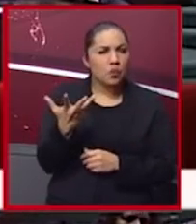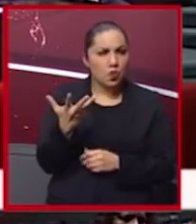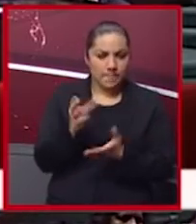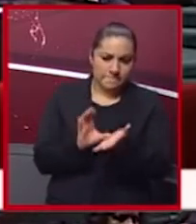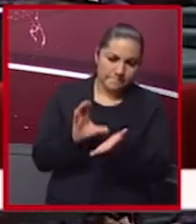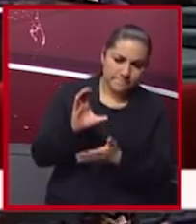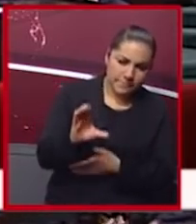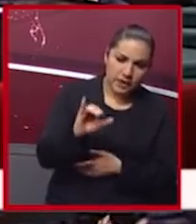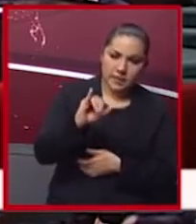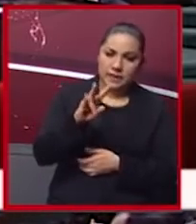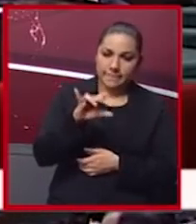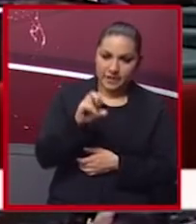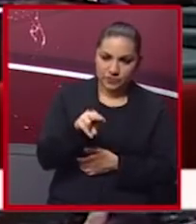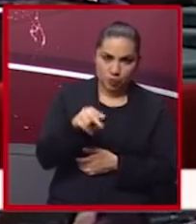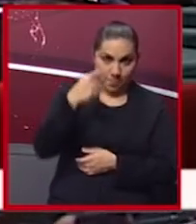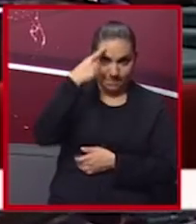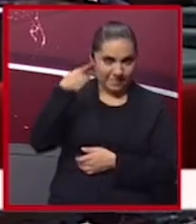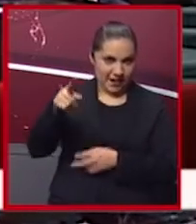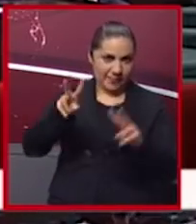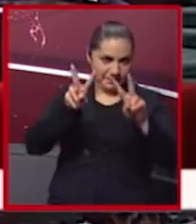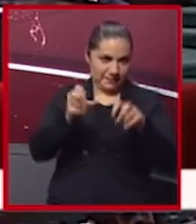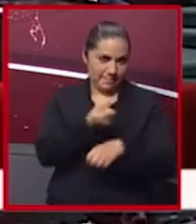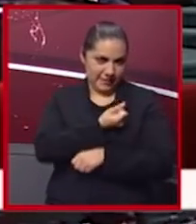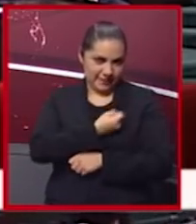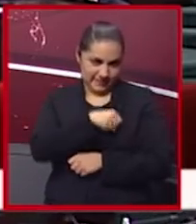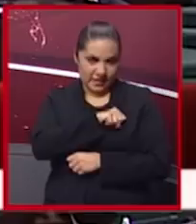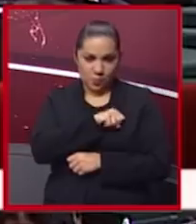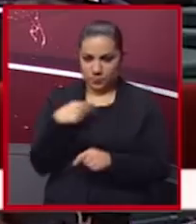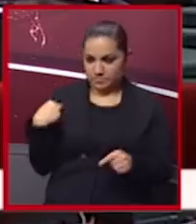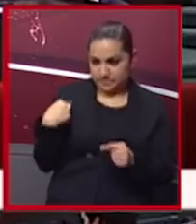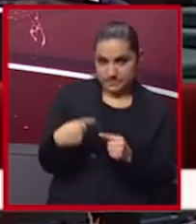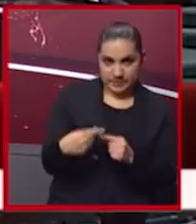inversión que se dio en salud este año, un incremento de